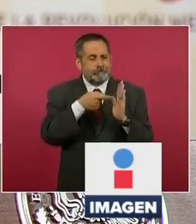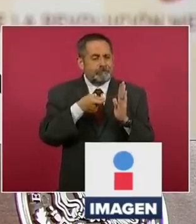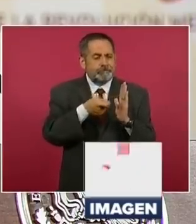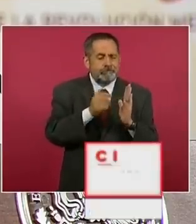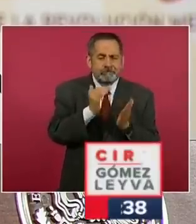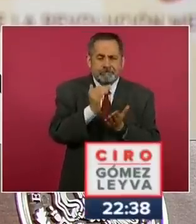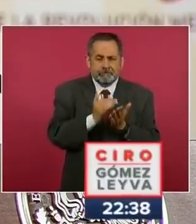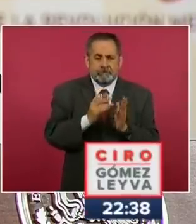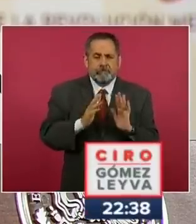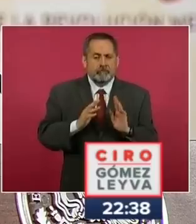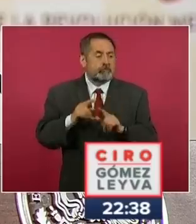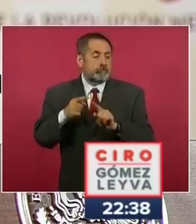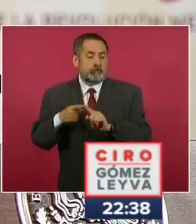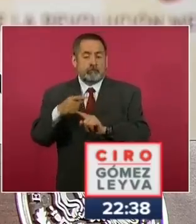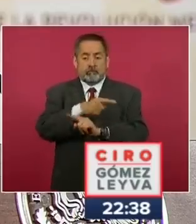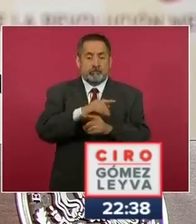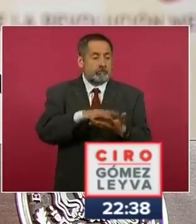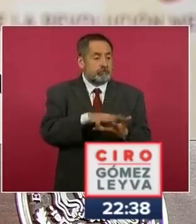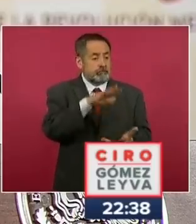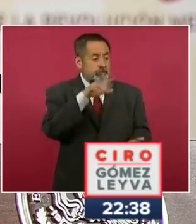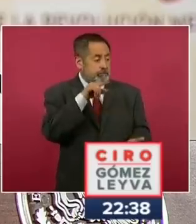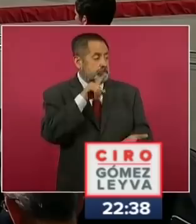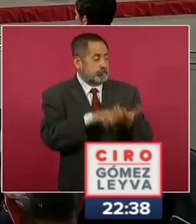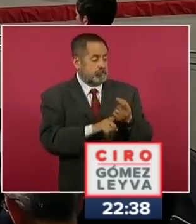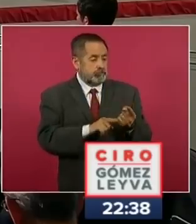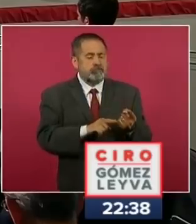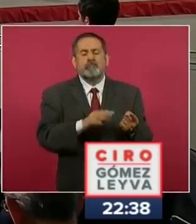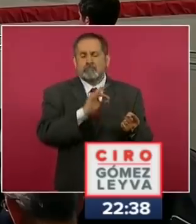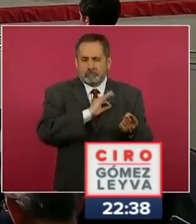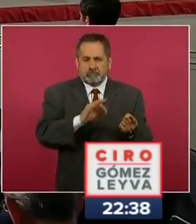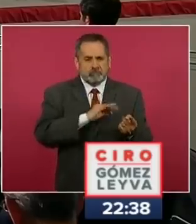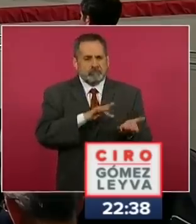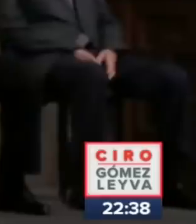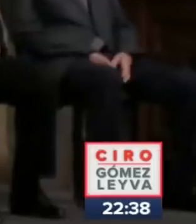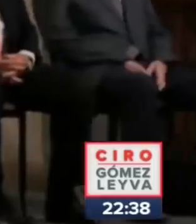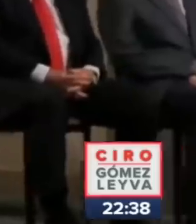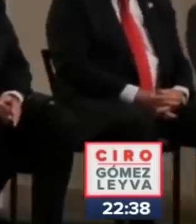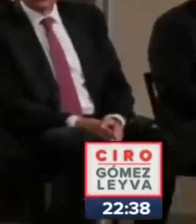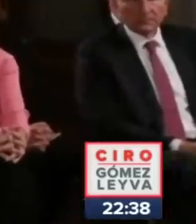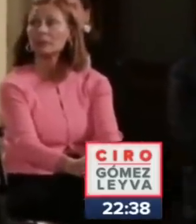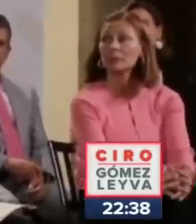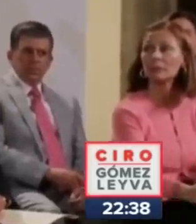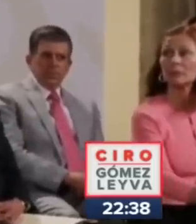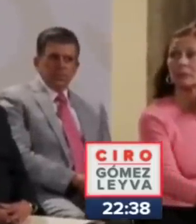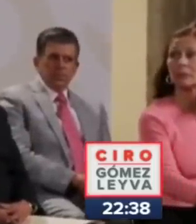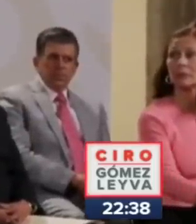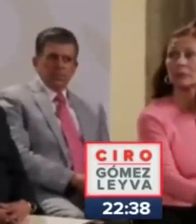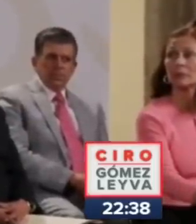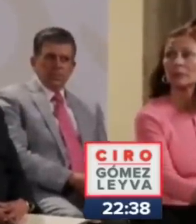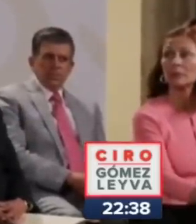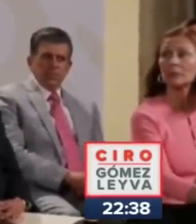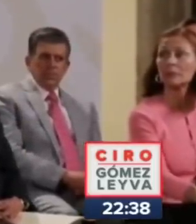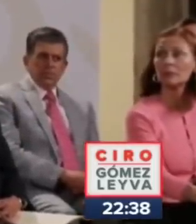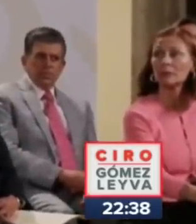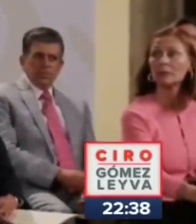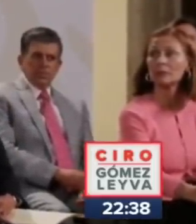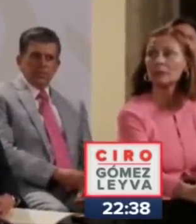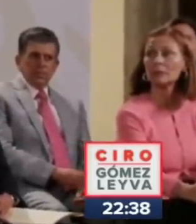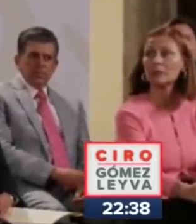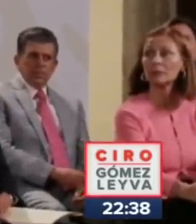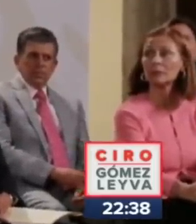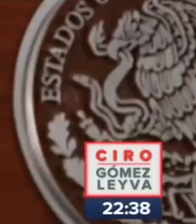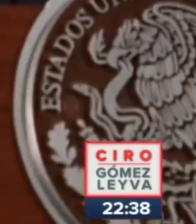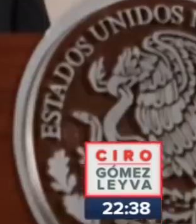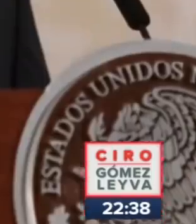pero estamos incidiendo en aproximadamente un tercio. Hizo de Palacio Nacional un escenario de diálogo y